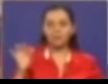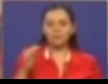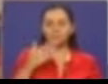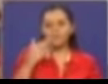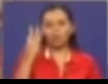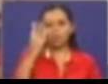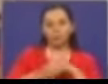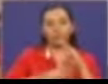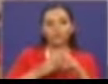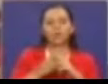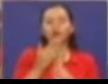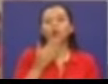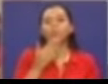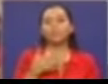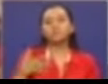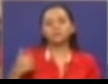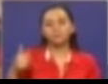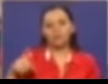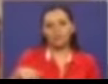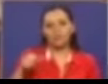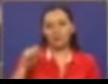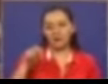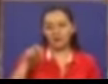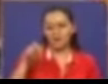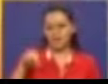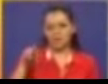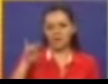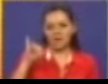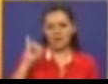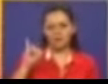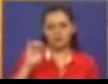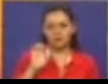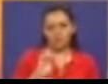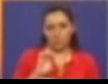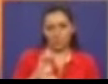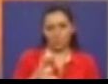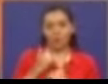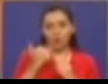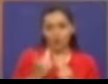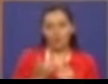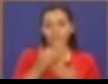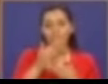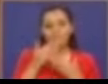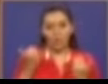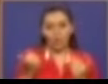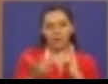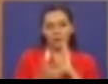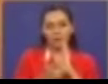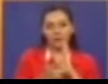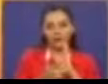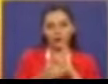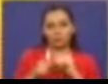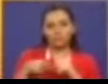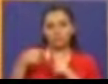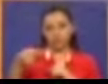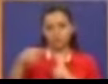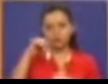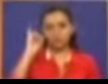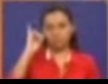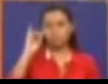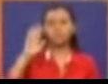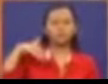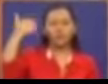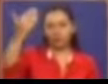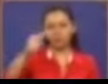global en este indicador del NRI, presidente. Tenemos todo un plan de mejoramiento tecnológico que nos va a presentar en el próximo gabinete. Ya lo